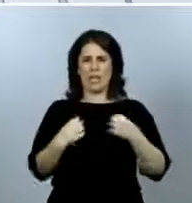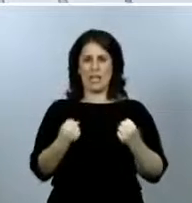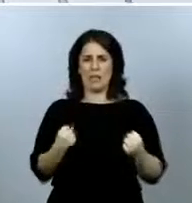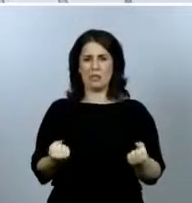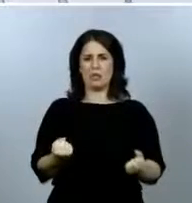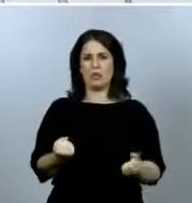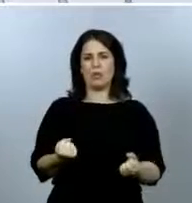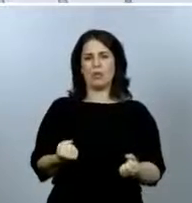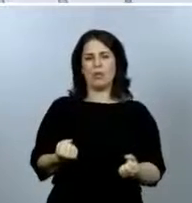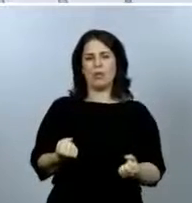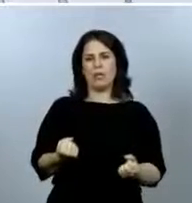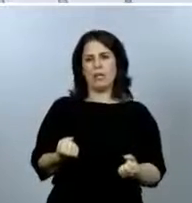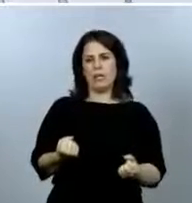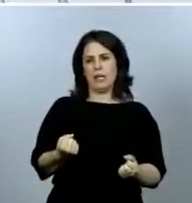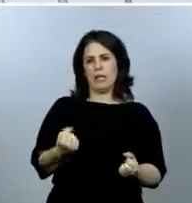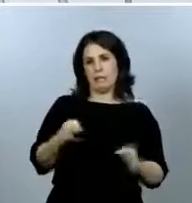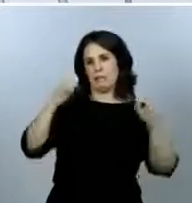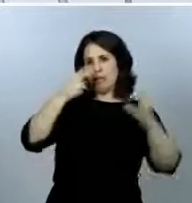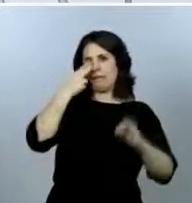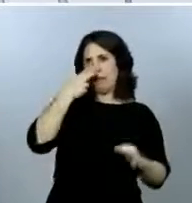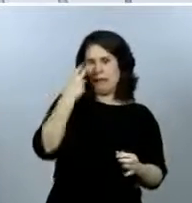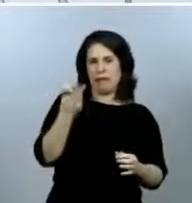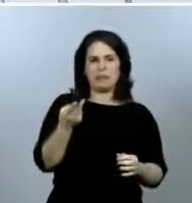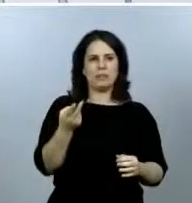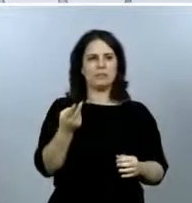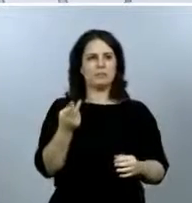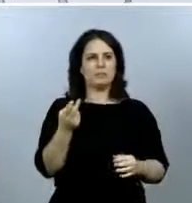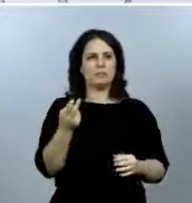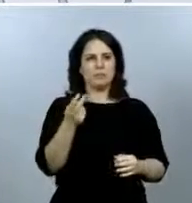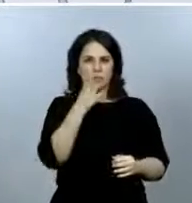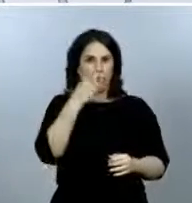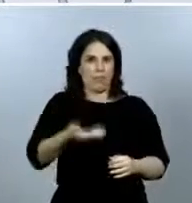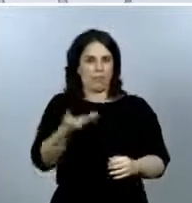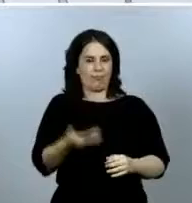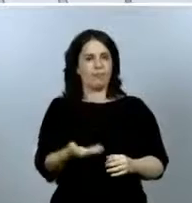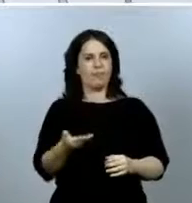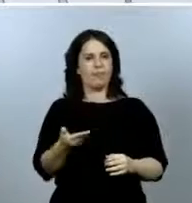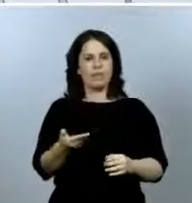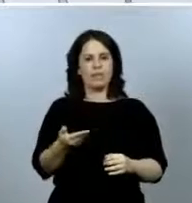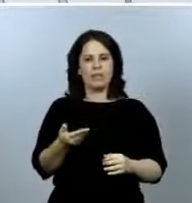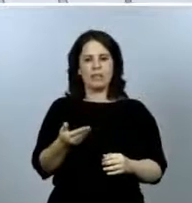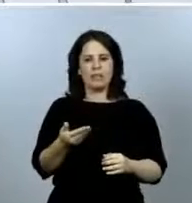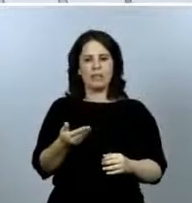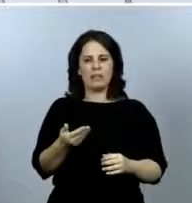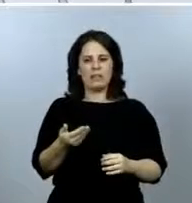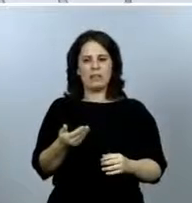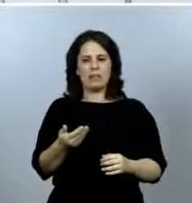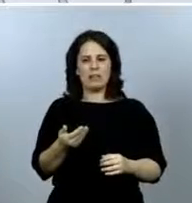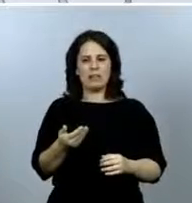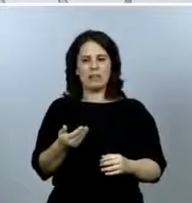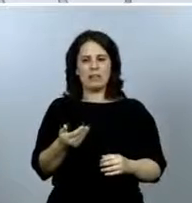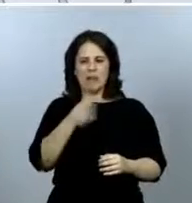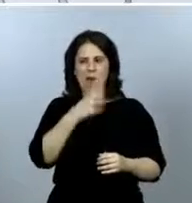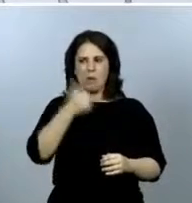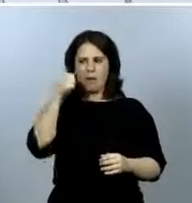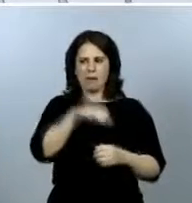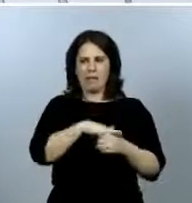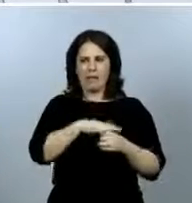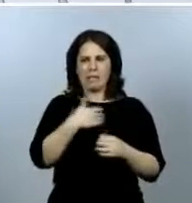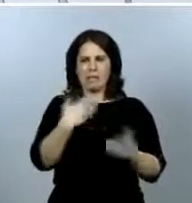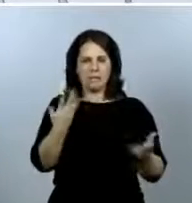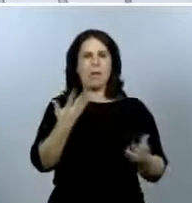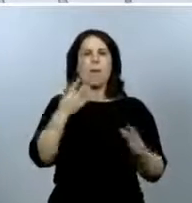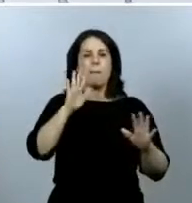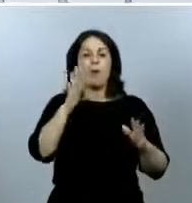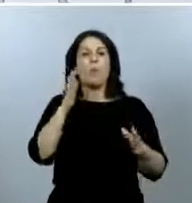y ahora mismo si le digo la verdad no me viene a la cabeza ninguna ningún área más pero sí que es cierto que el documento se está